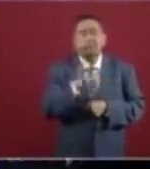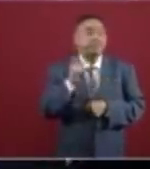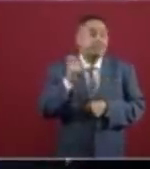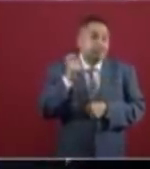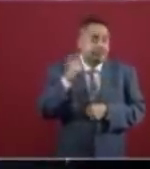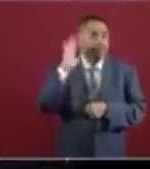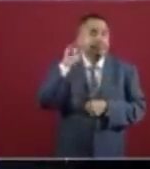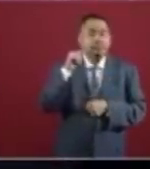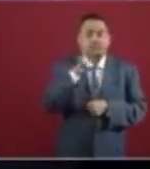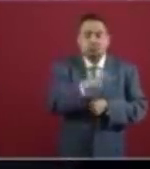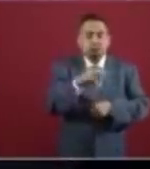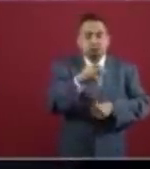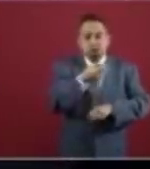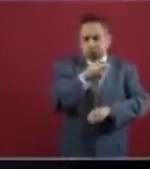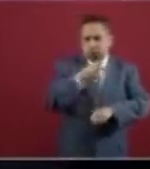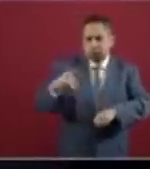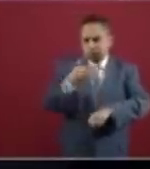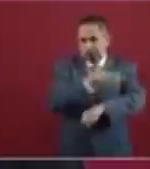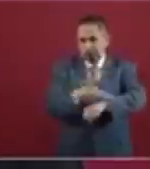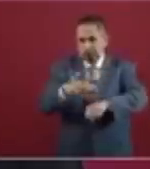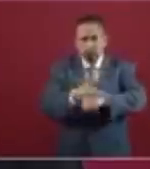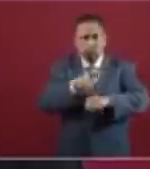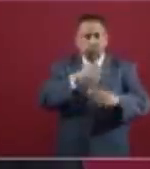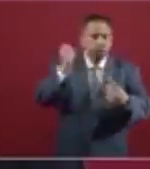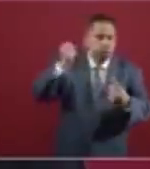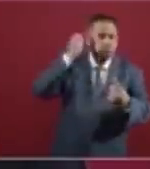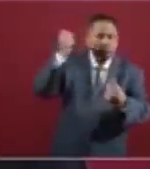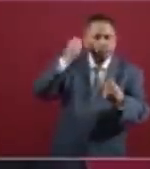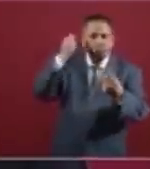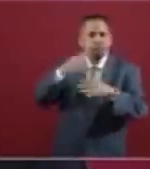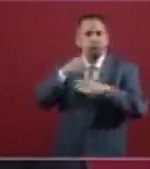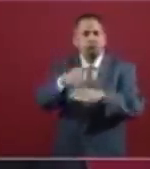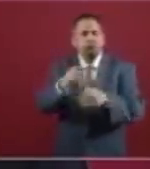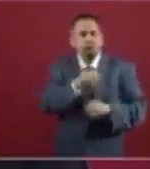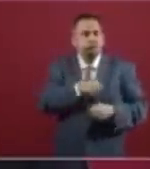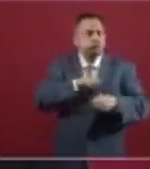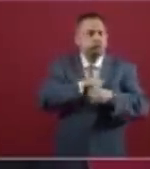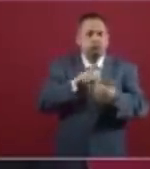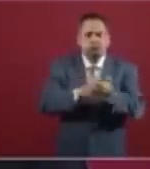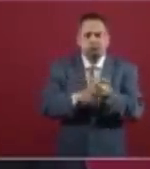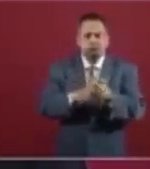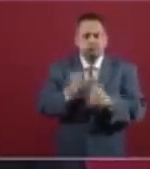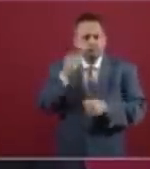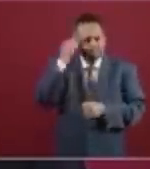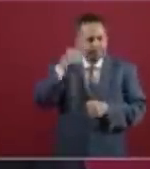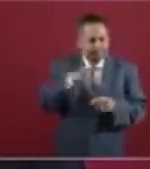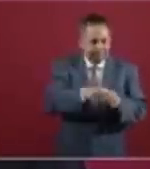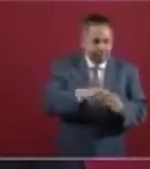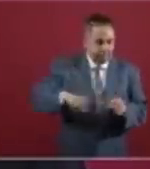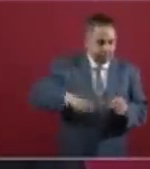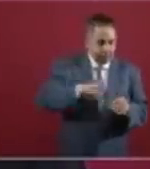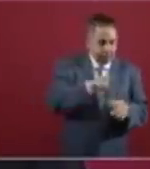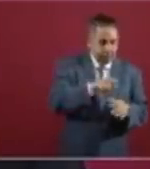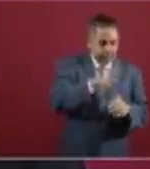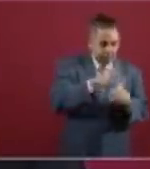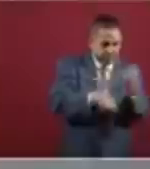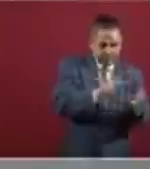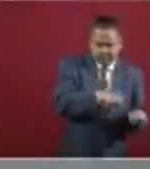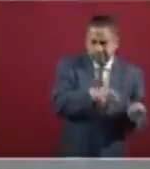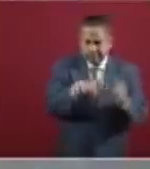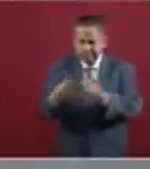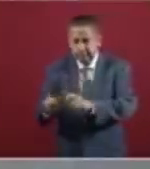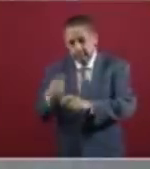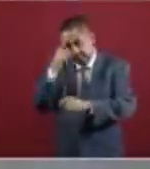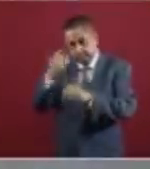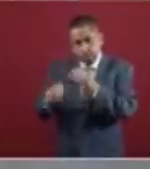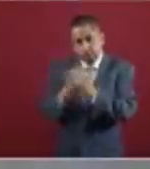organizó, este empresario, los foros de salud durante la transición de su gobierno para crear